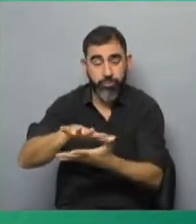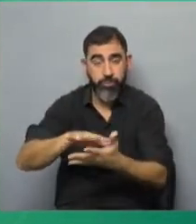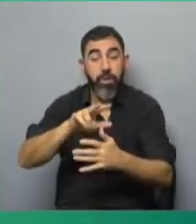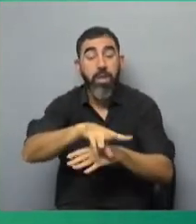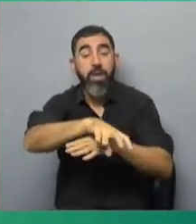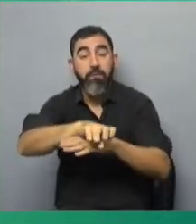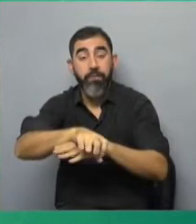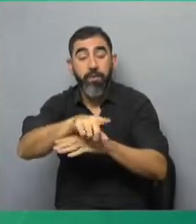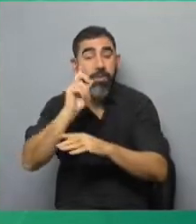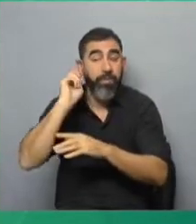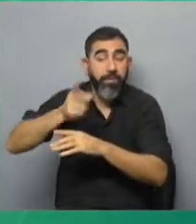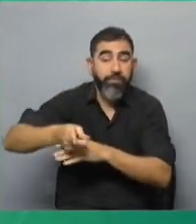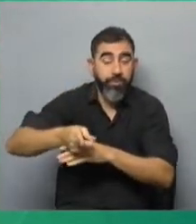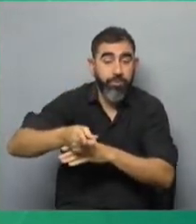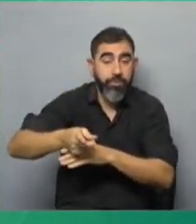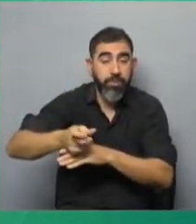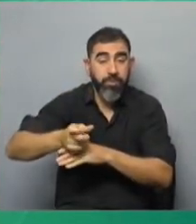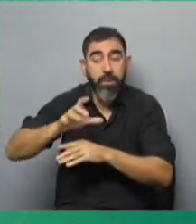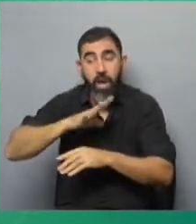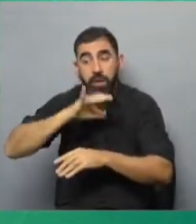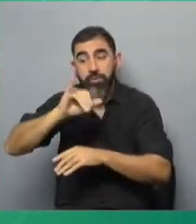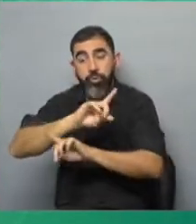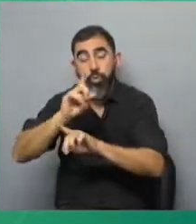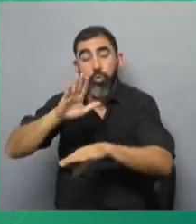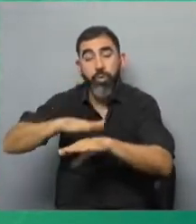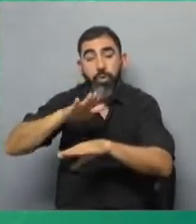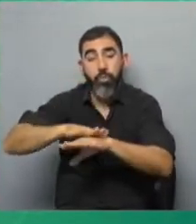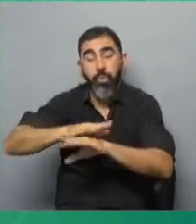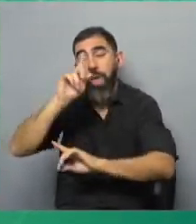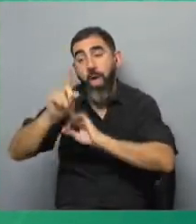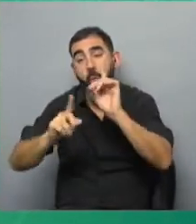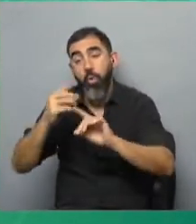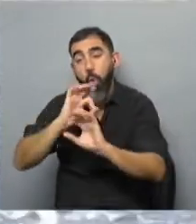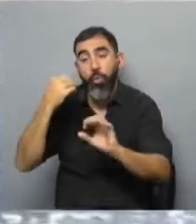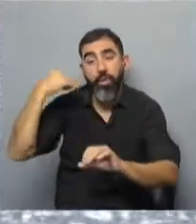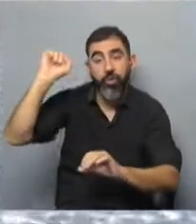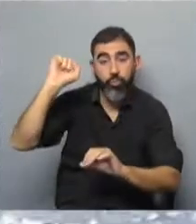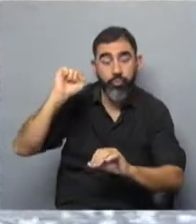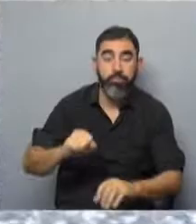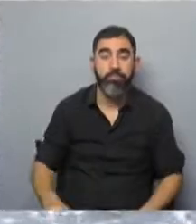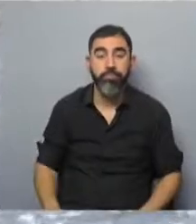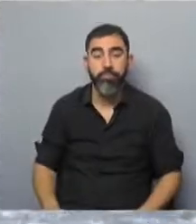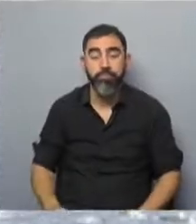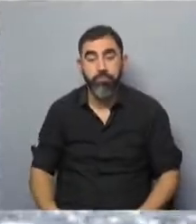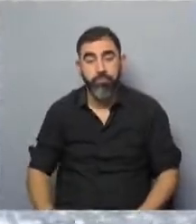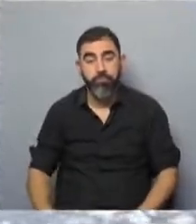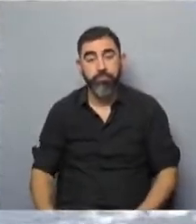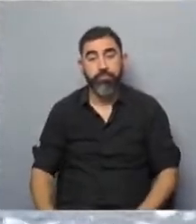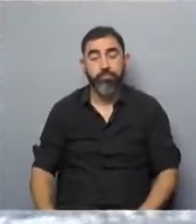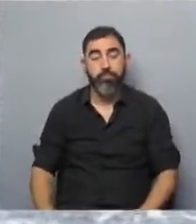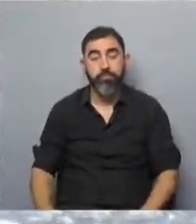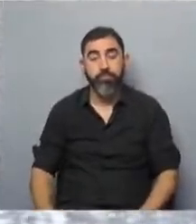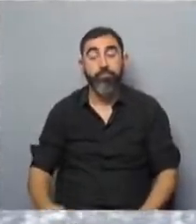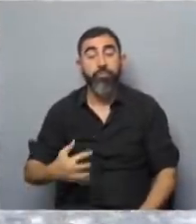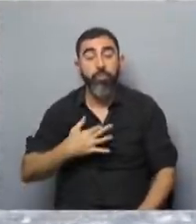fiscalía en definitiva determinará si acá hubo algún tipo de algún delito y en definitiva actuar en consecuencia. Y, por lo que